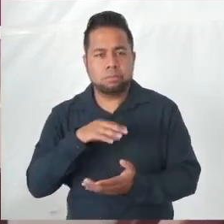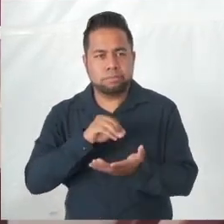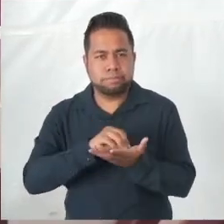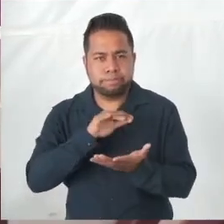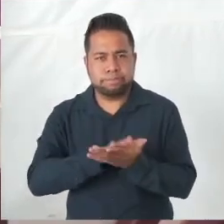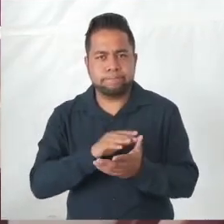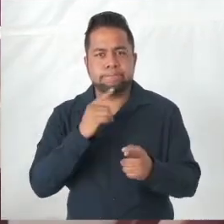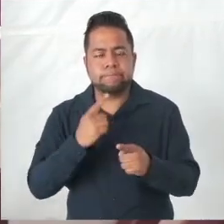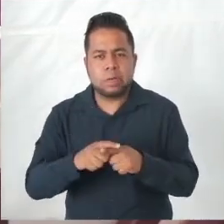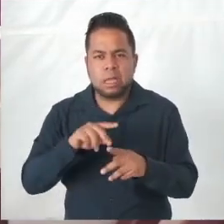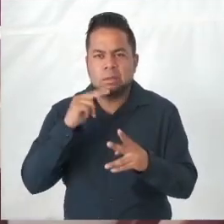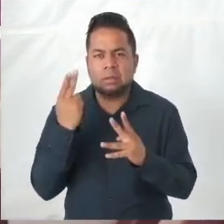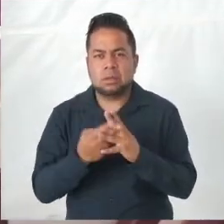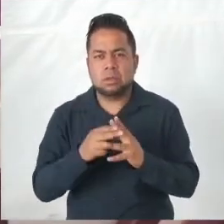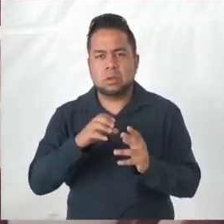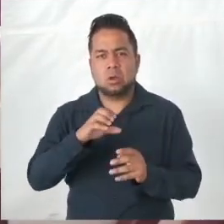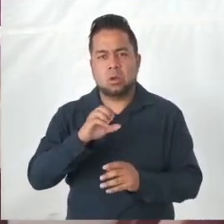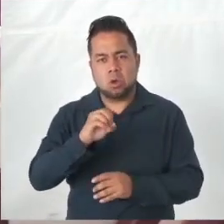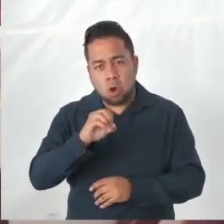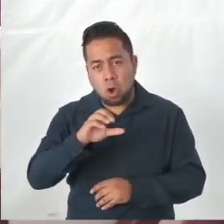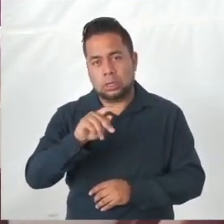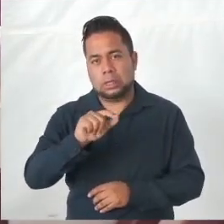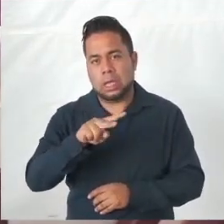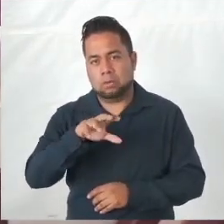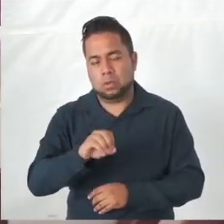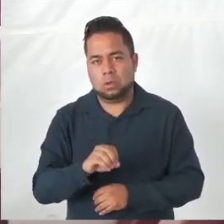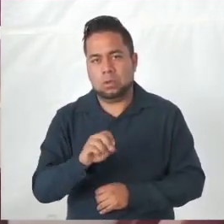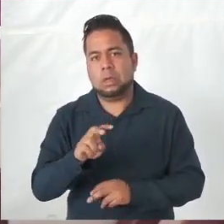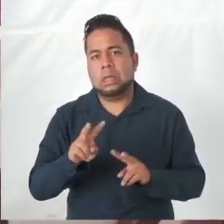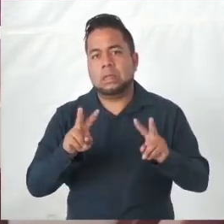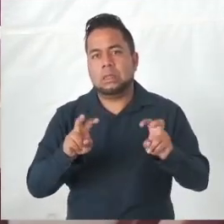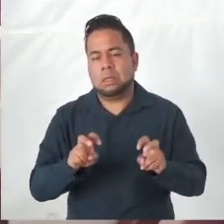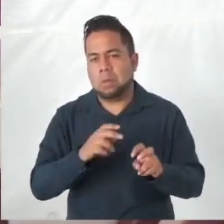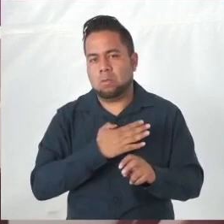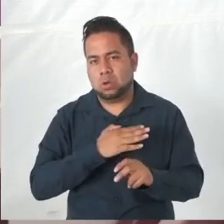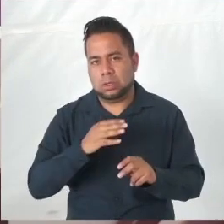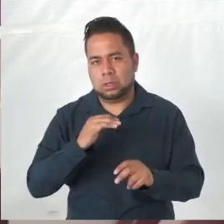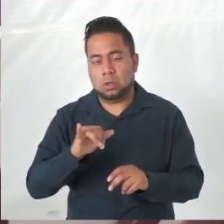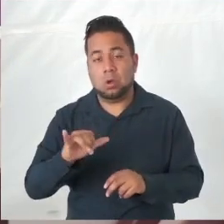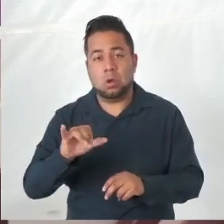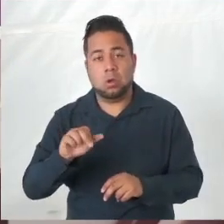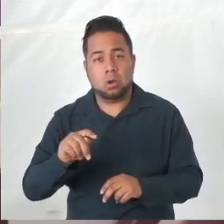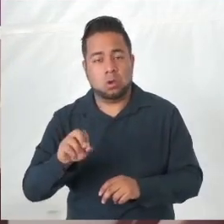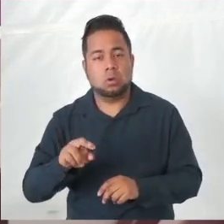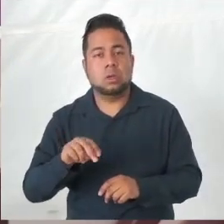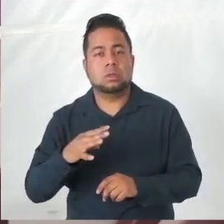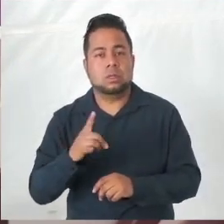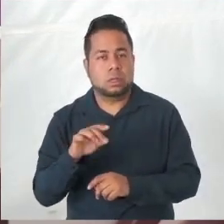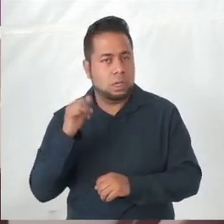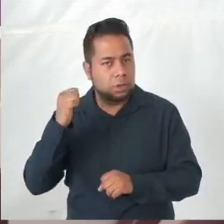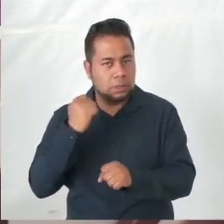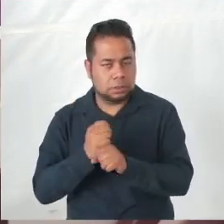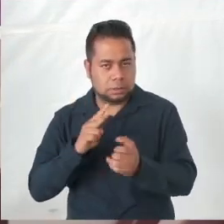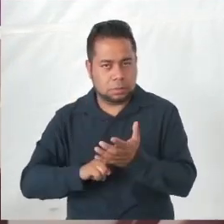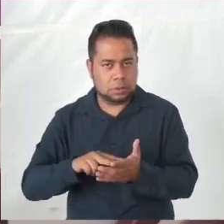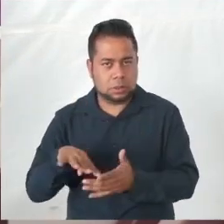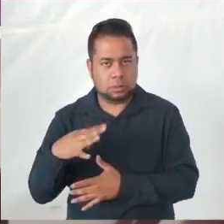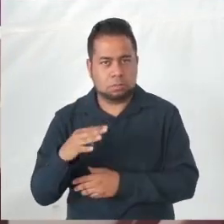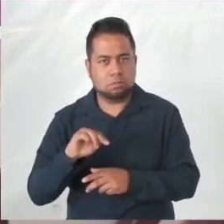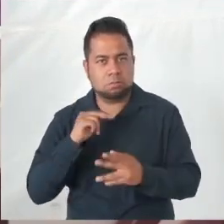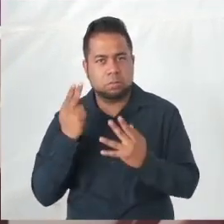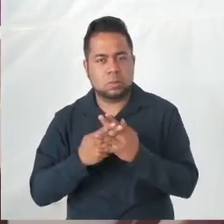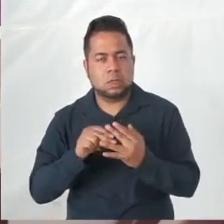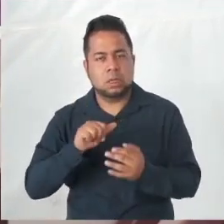el homicidio de Octavio Rojas del Buen Tono. El 14 de abril del 2014 fue ultimado